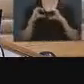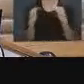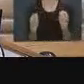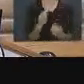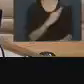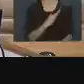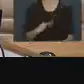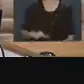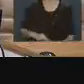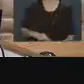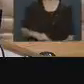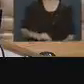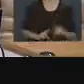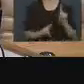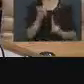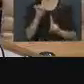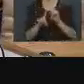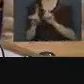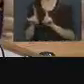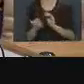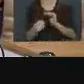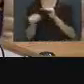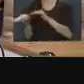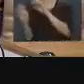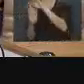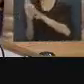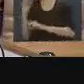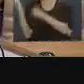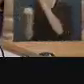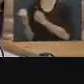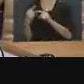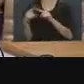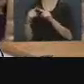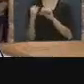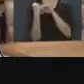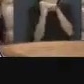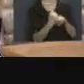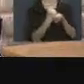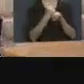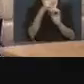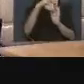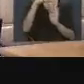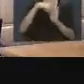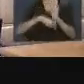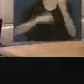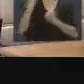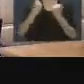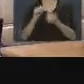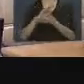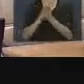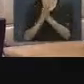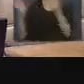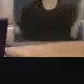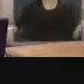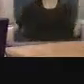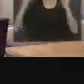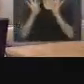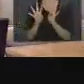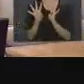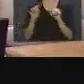diputados algunos partidarios del proyecto y otros detractores del proyecto y lo importante es que todos están presentes hoy